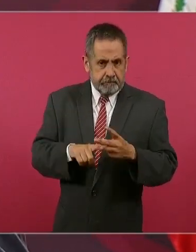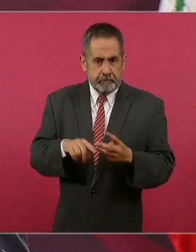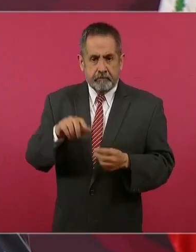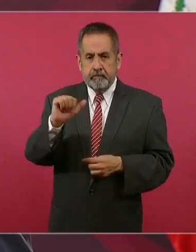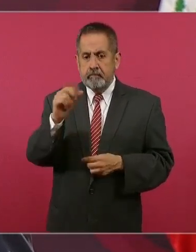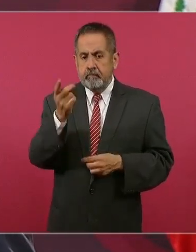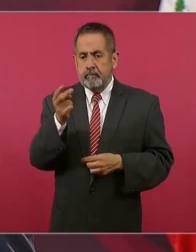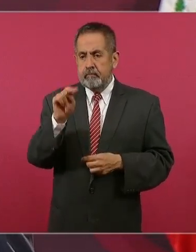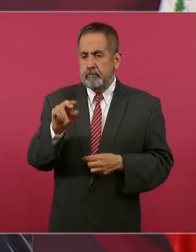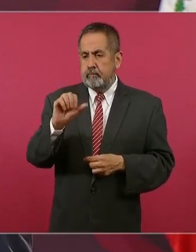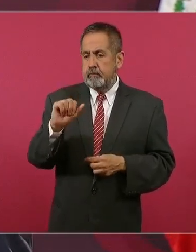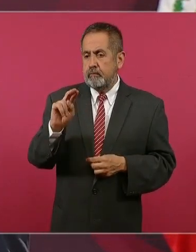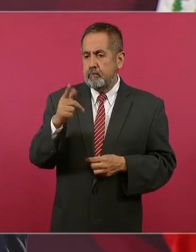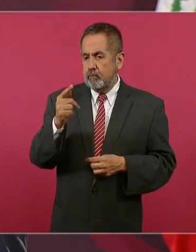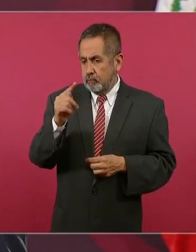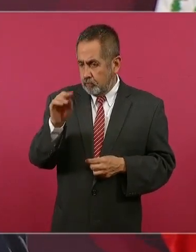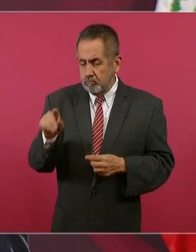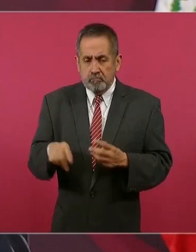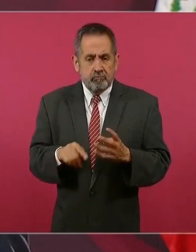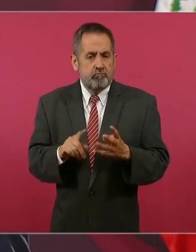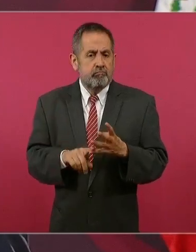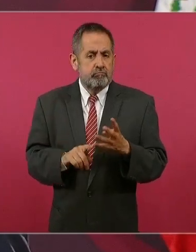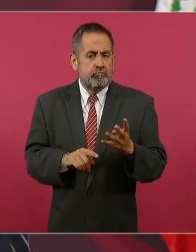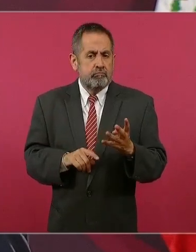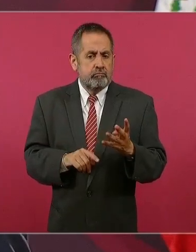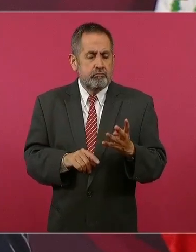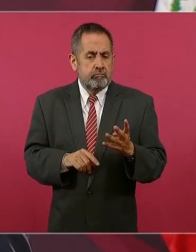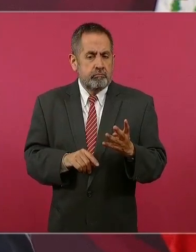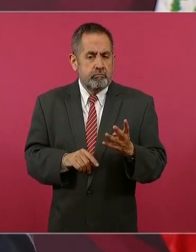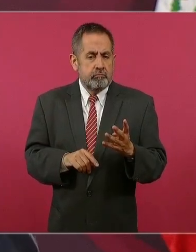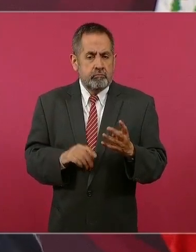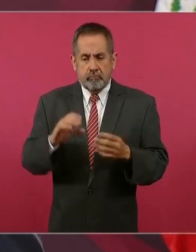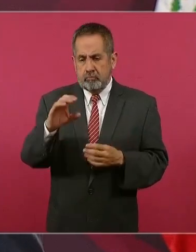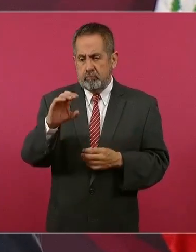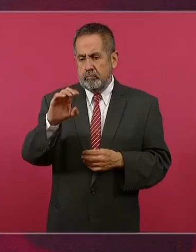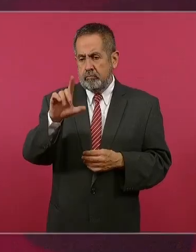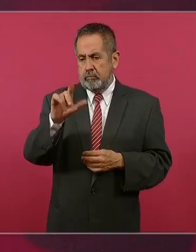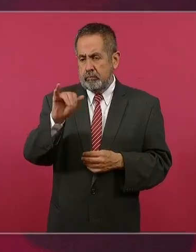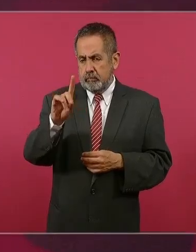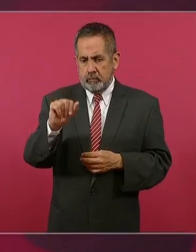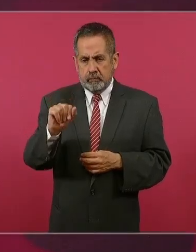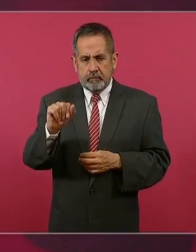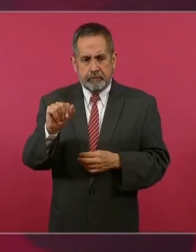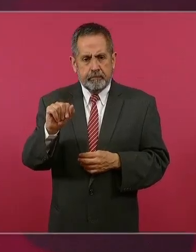Adán Augusto López Hernández y Claudia Sheinbaum.